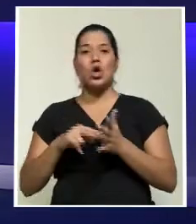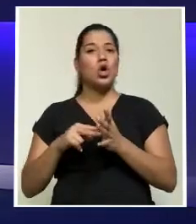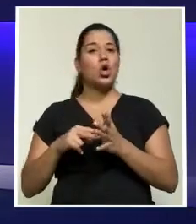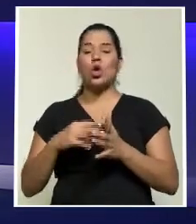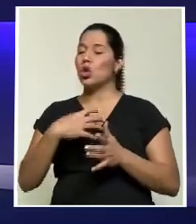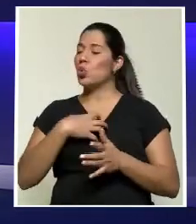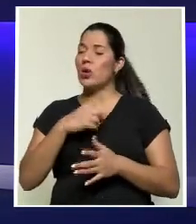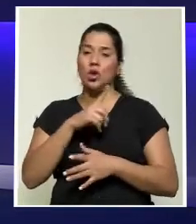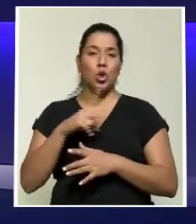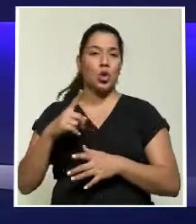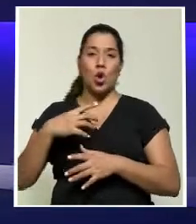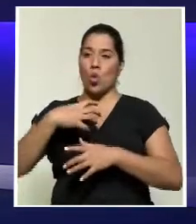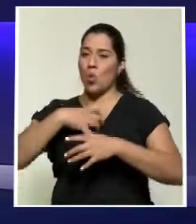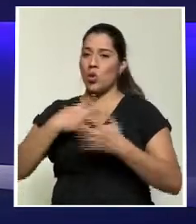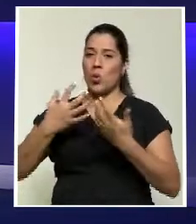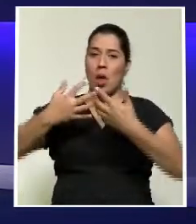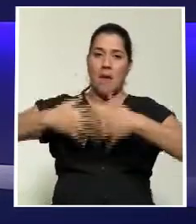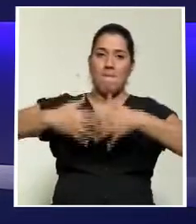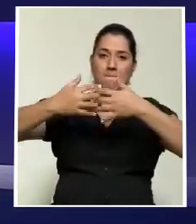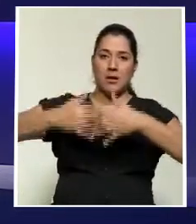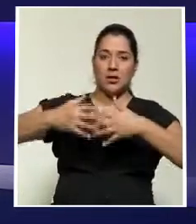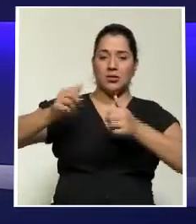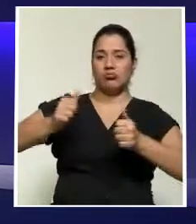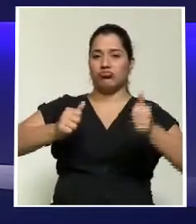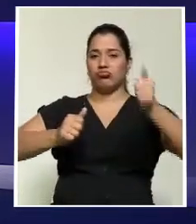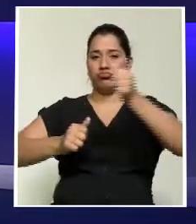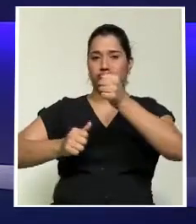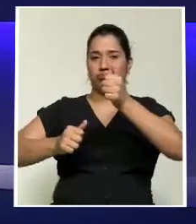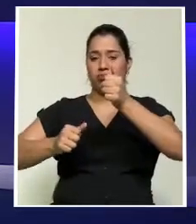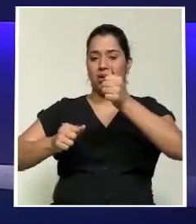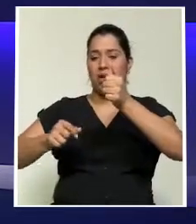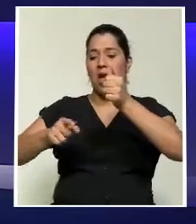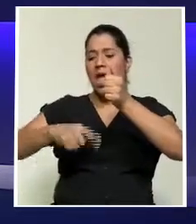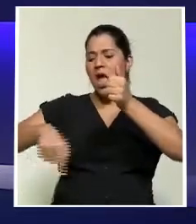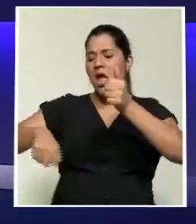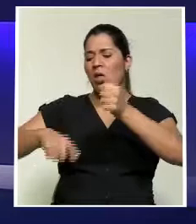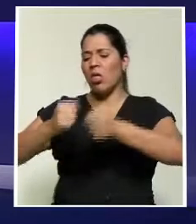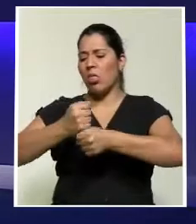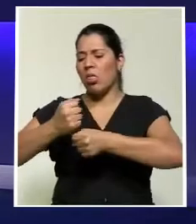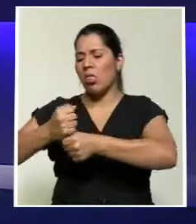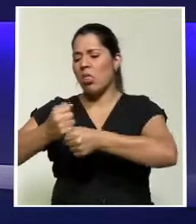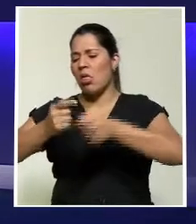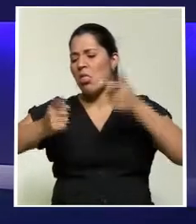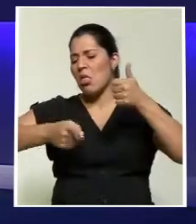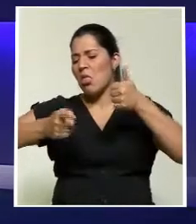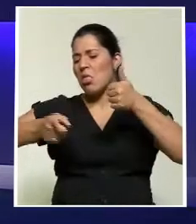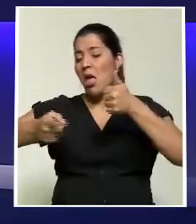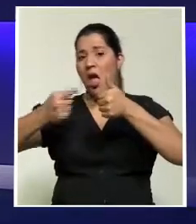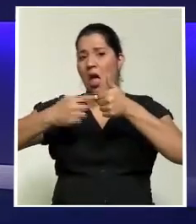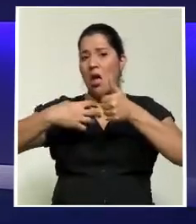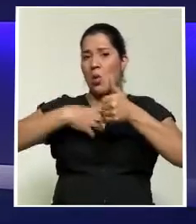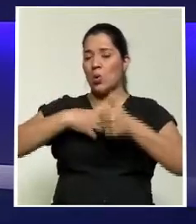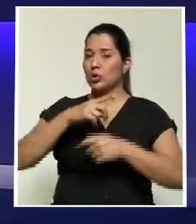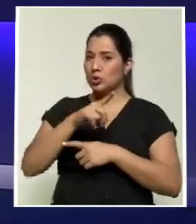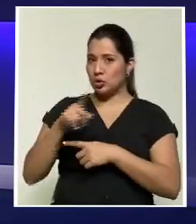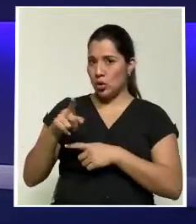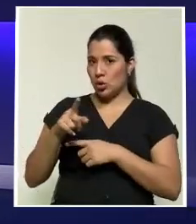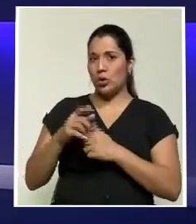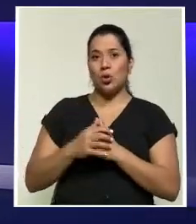empresario o unos cuantos con capital que invierten en un negocio y hacen que gerentes hagan que funcione. En este caso,